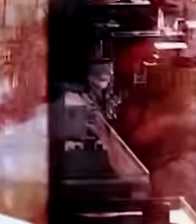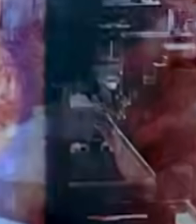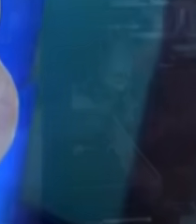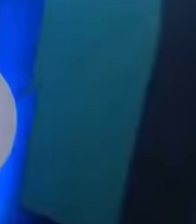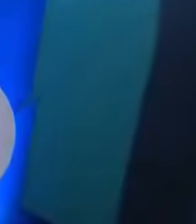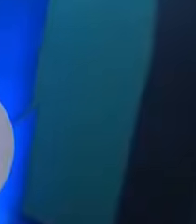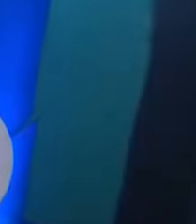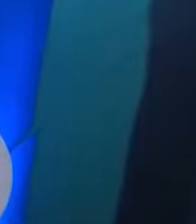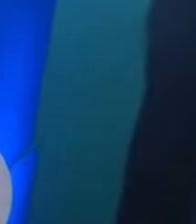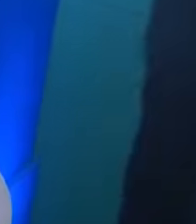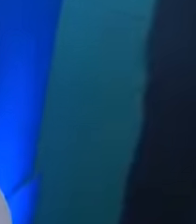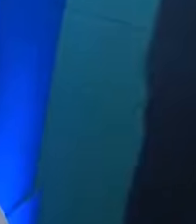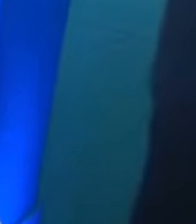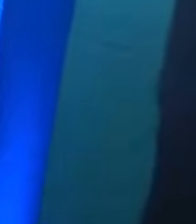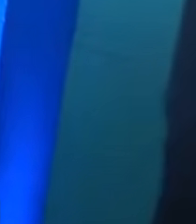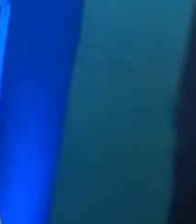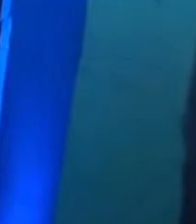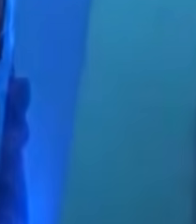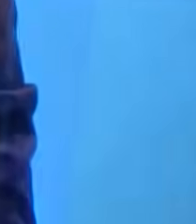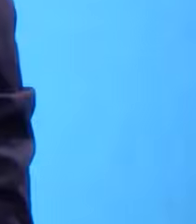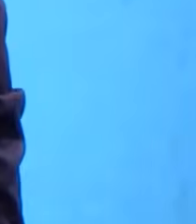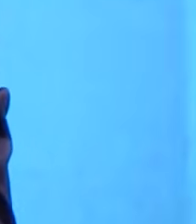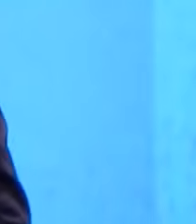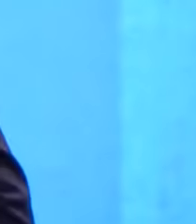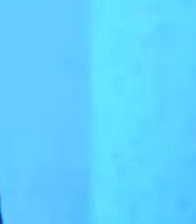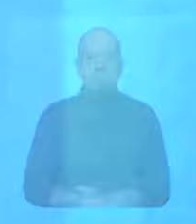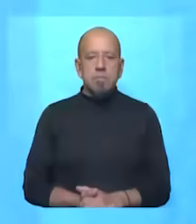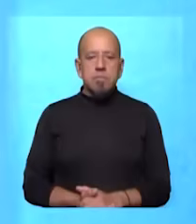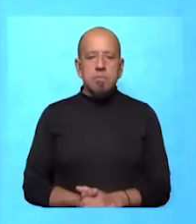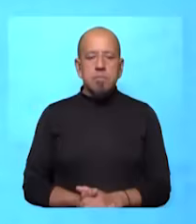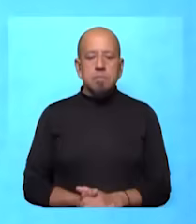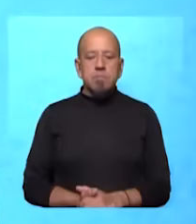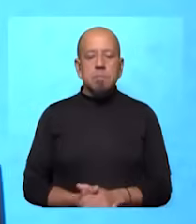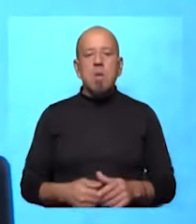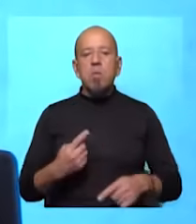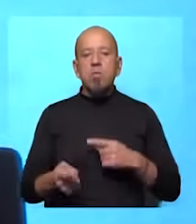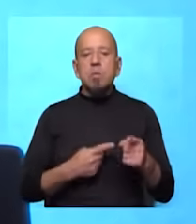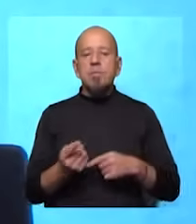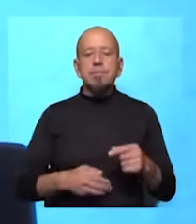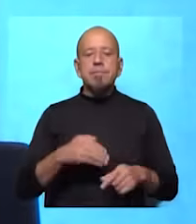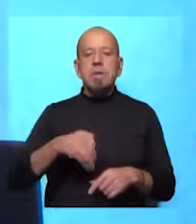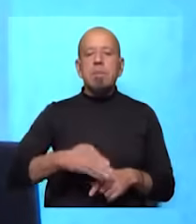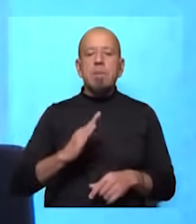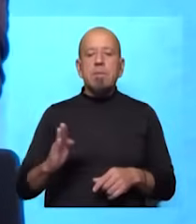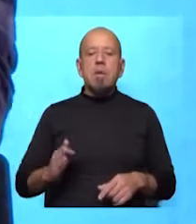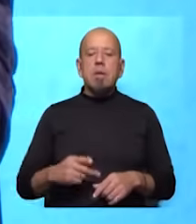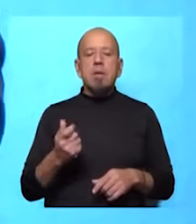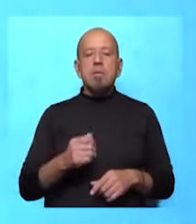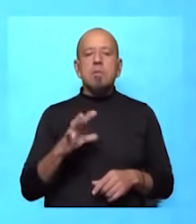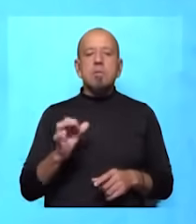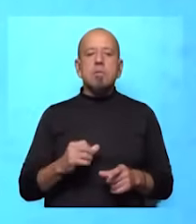ciudad seguimos en vivo aquí en lado en la pantalla de TV cud conversando con el senador del frente amplio del mpp Alejandro Sánchez